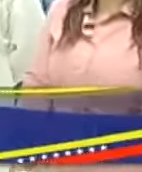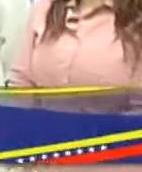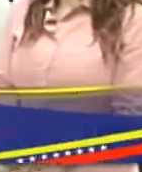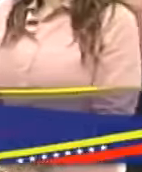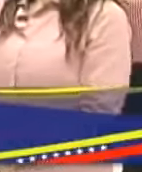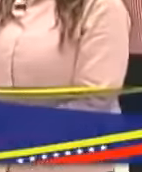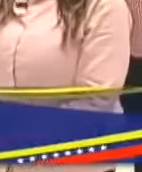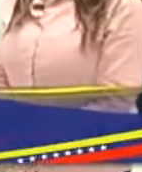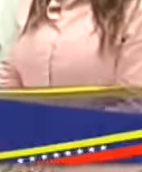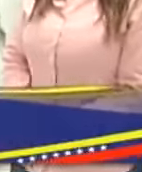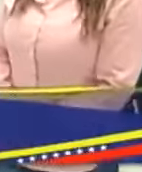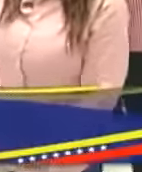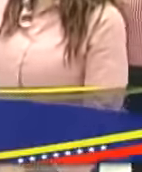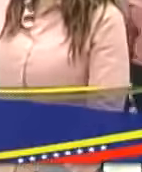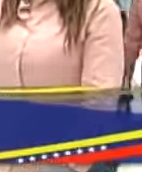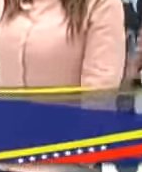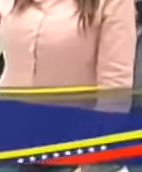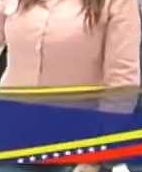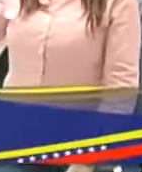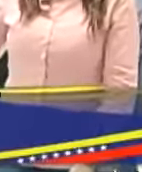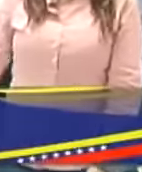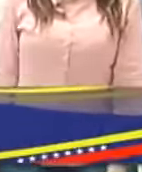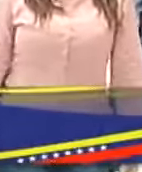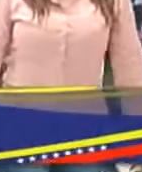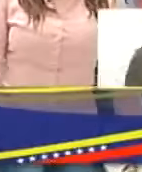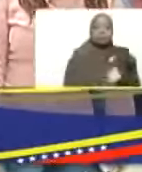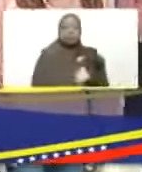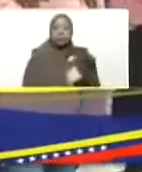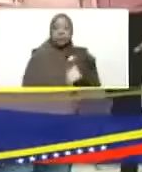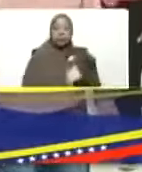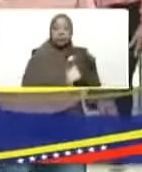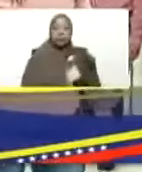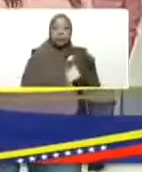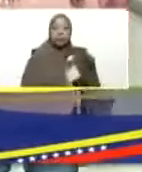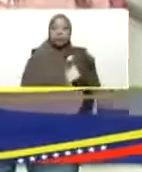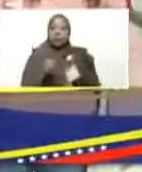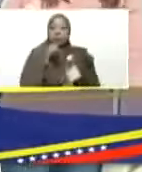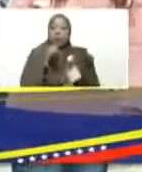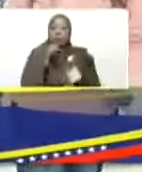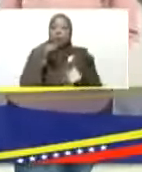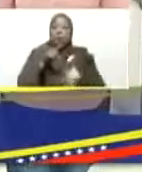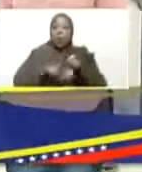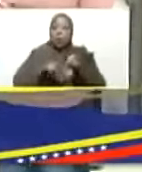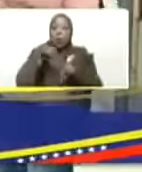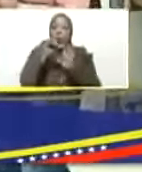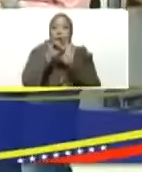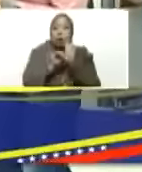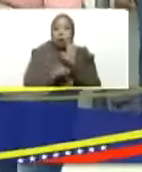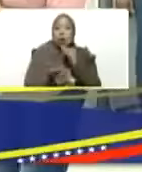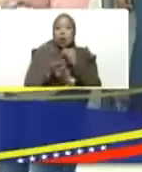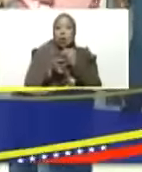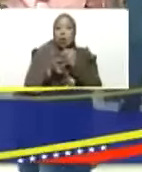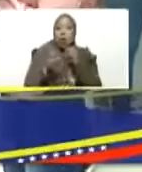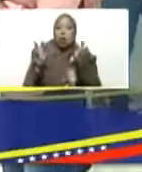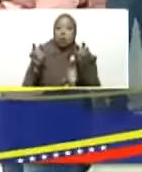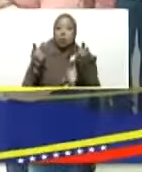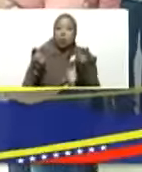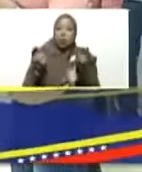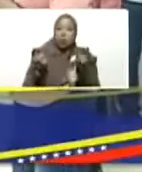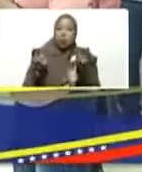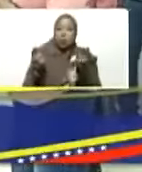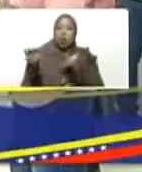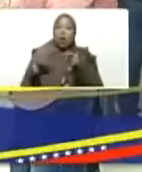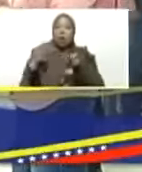Los quirófanos, dos quirófanos totalmente equipados con tecnología de punta para poder